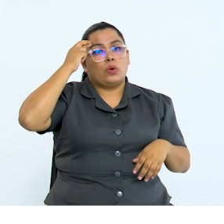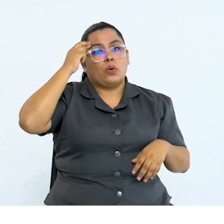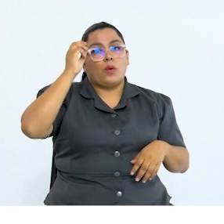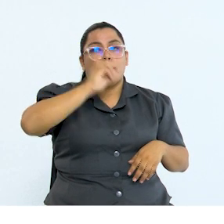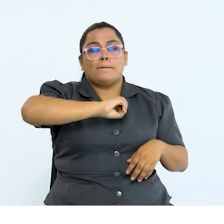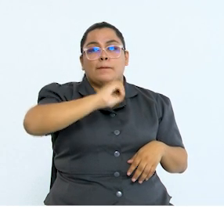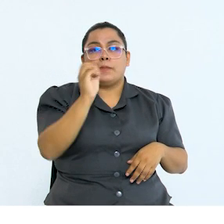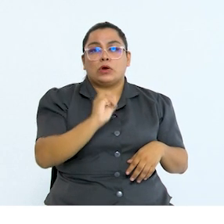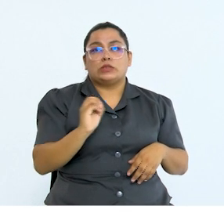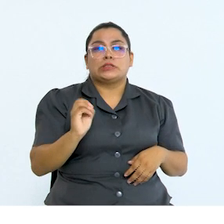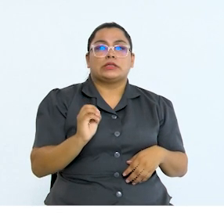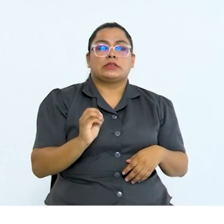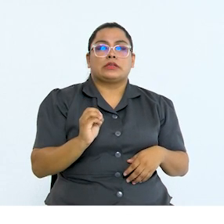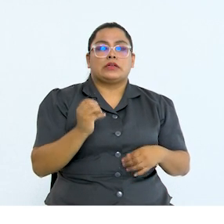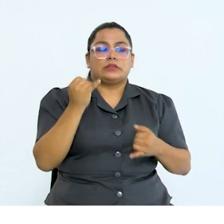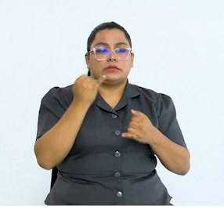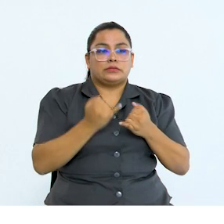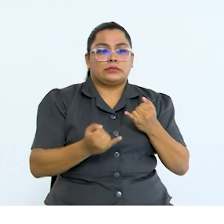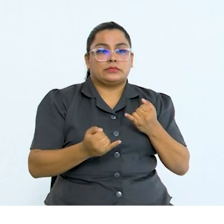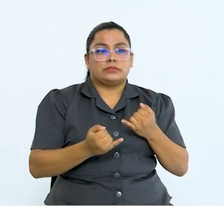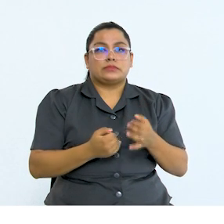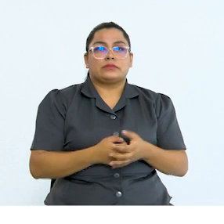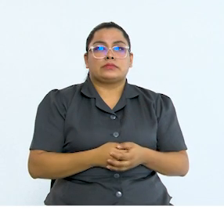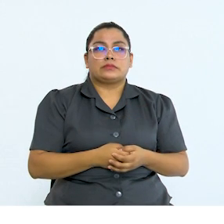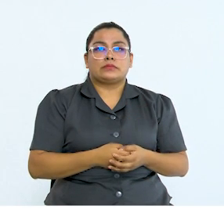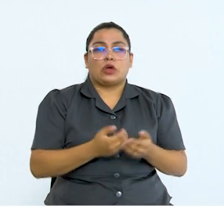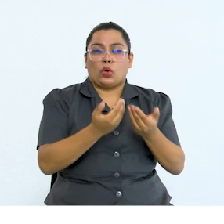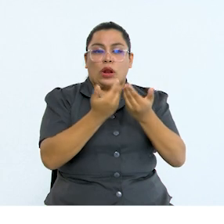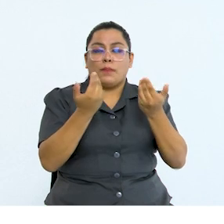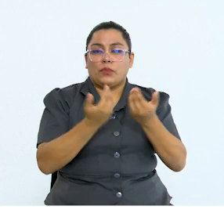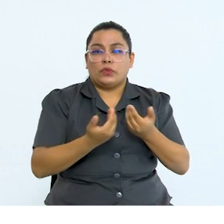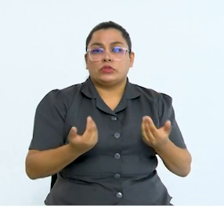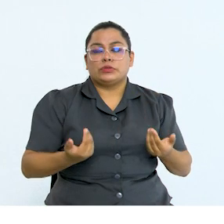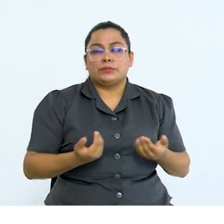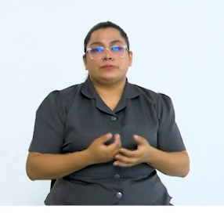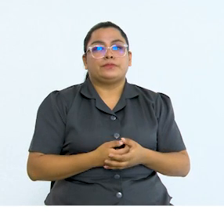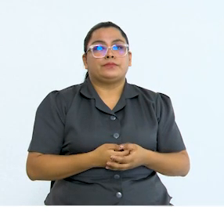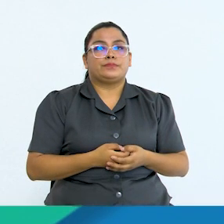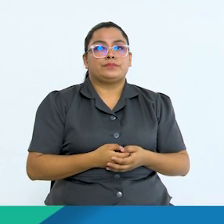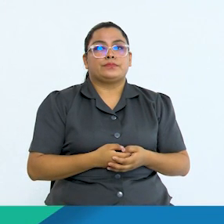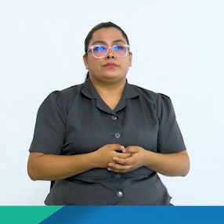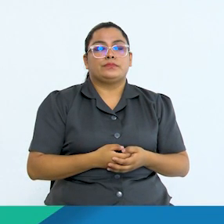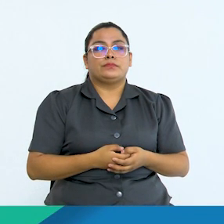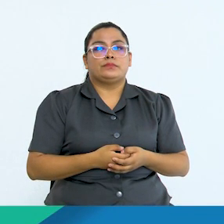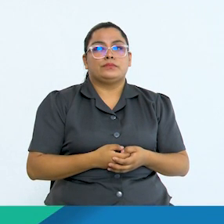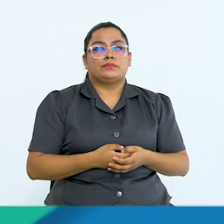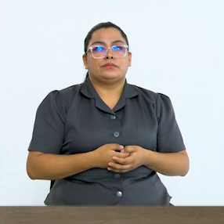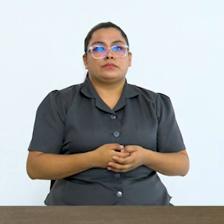las razones y los porcentajes, y se generaliza con las proporciones.